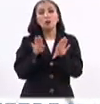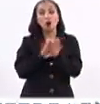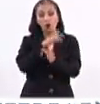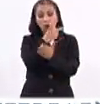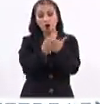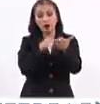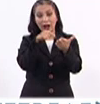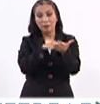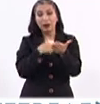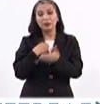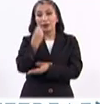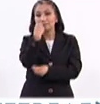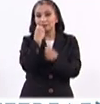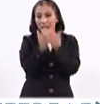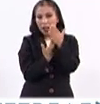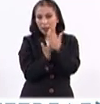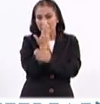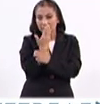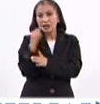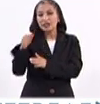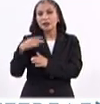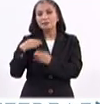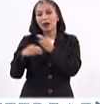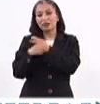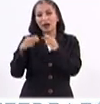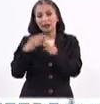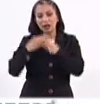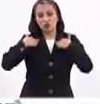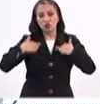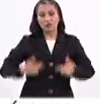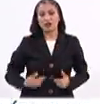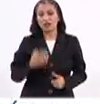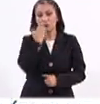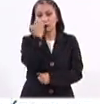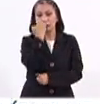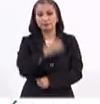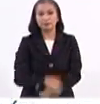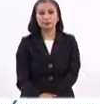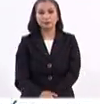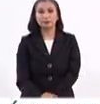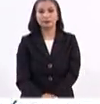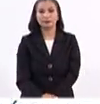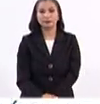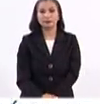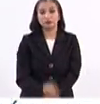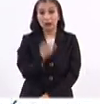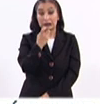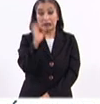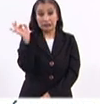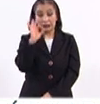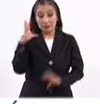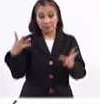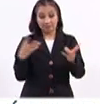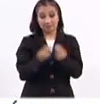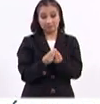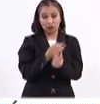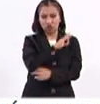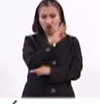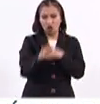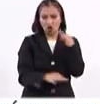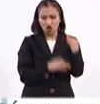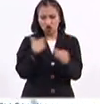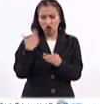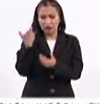los programas de desayunos escolares y útiles y uniformes escolares. De tal manera que si juntamos todos